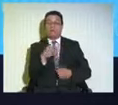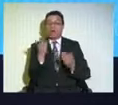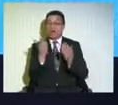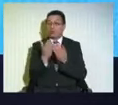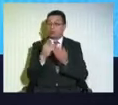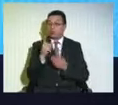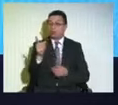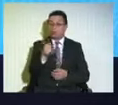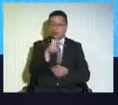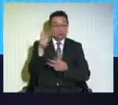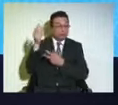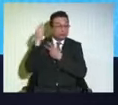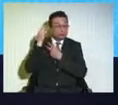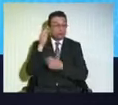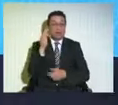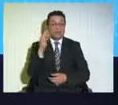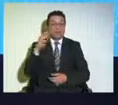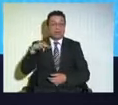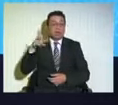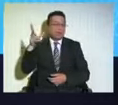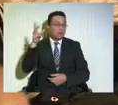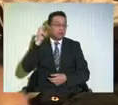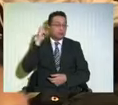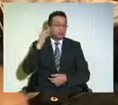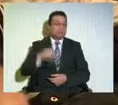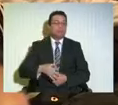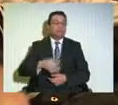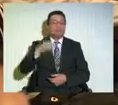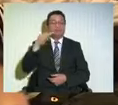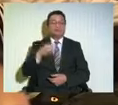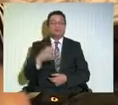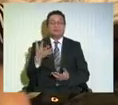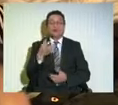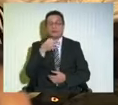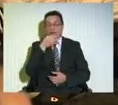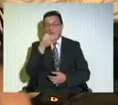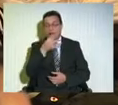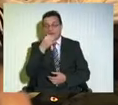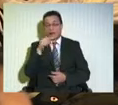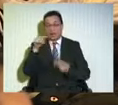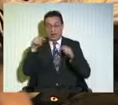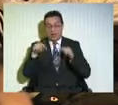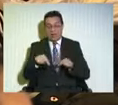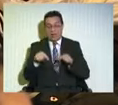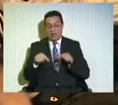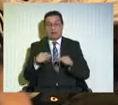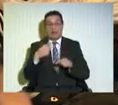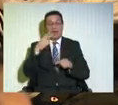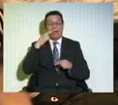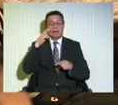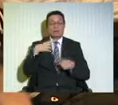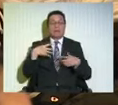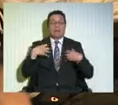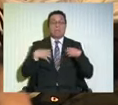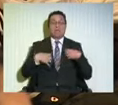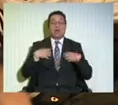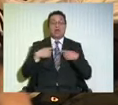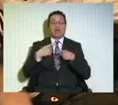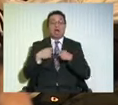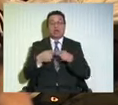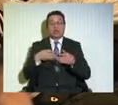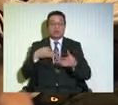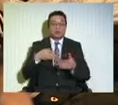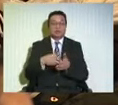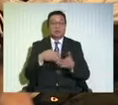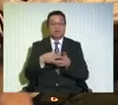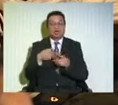tengan este dispositivo FM escuchan perfectamente lo que yo estoy hablando acá adelante sin que le moleste otras interferencias